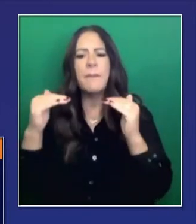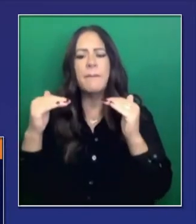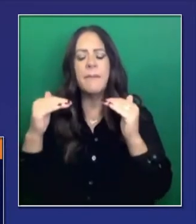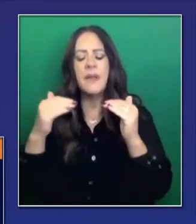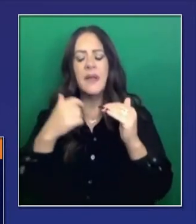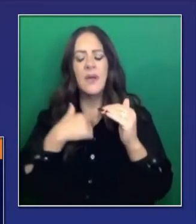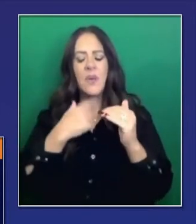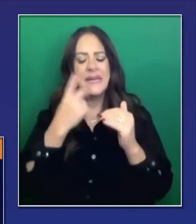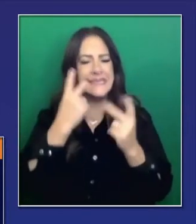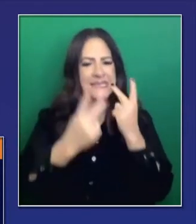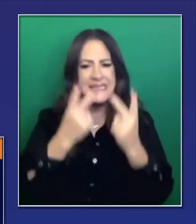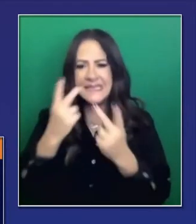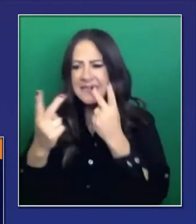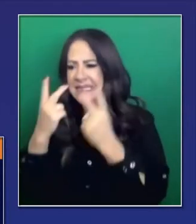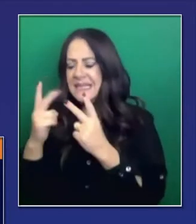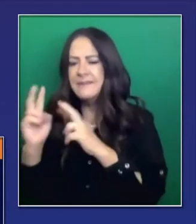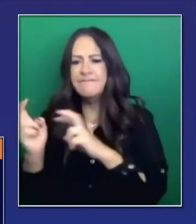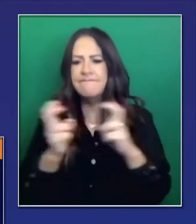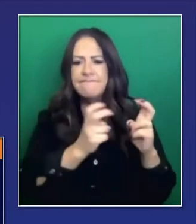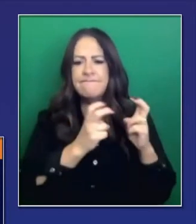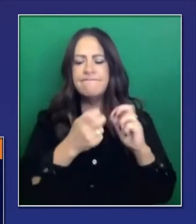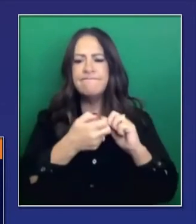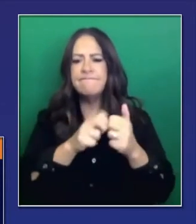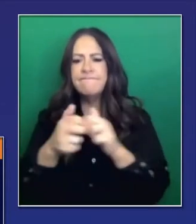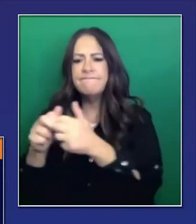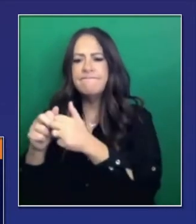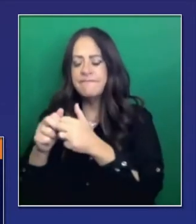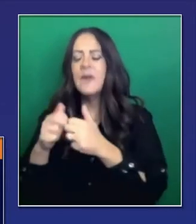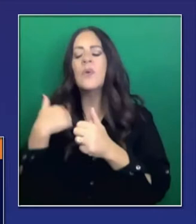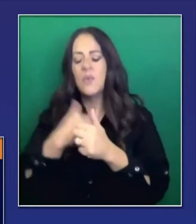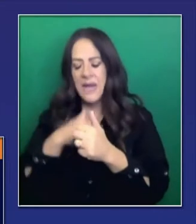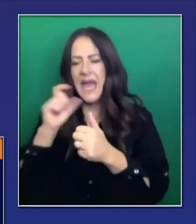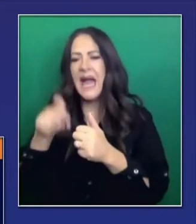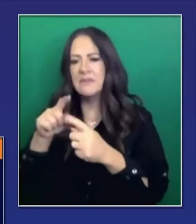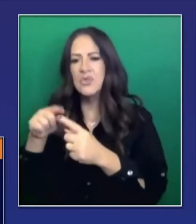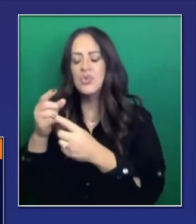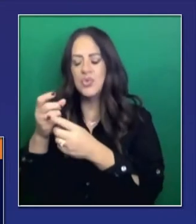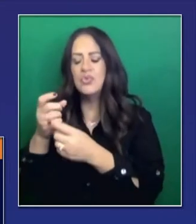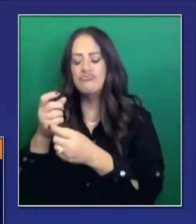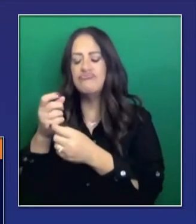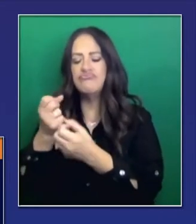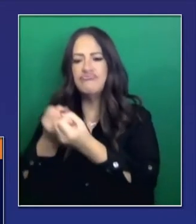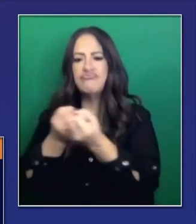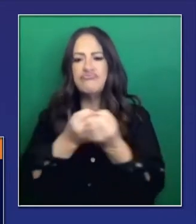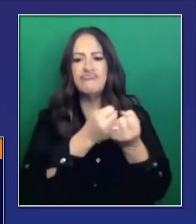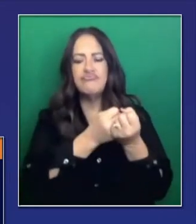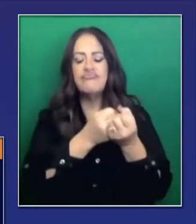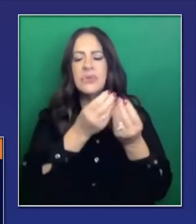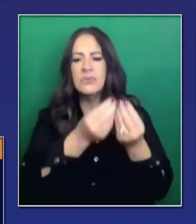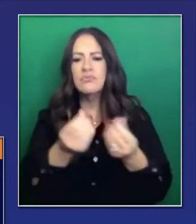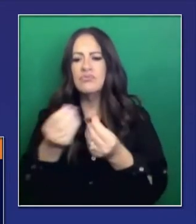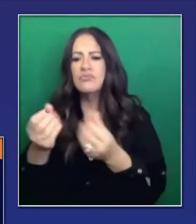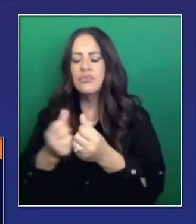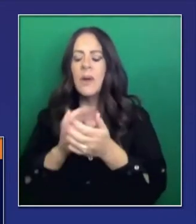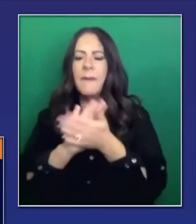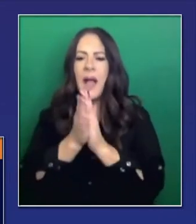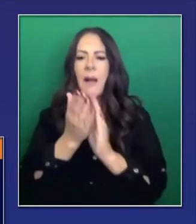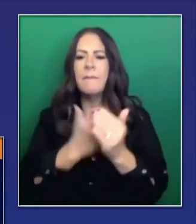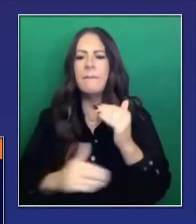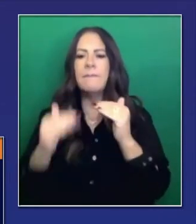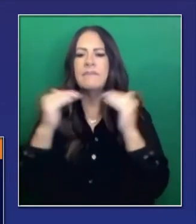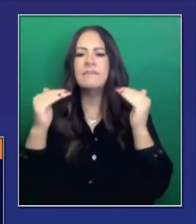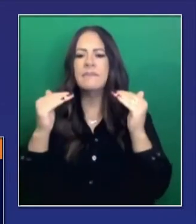cuestiones definidas en este, bien definidas en este estado. Y también queremos mejorar nuestros esfuerzos de conseguir que